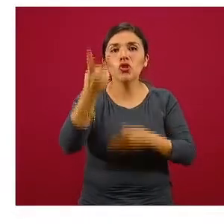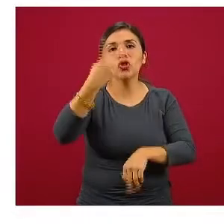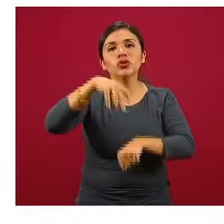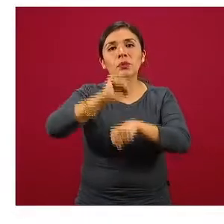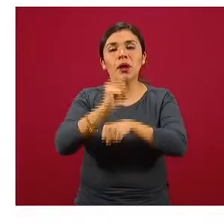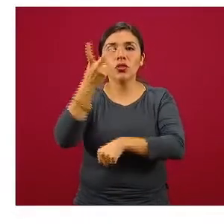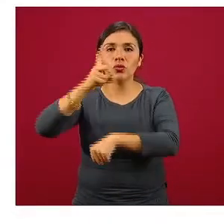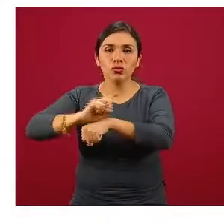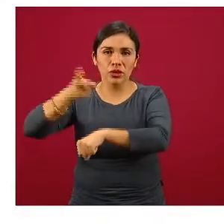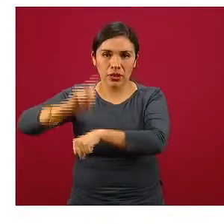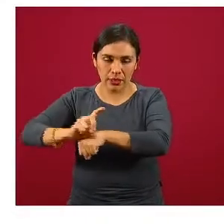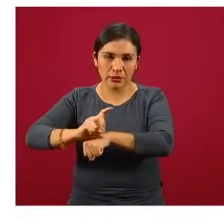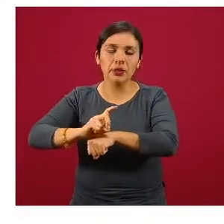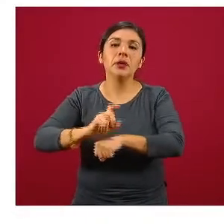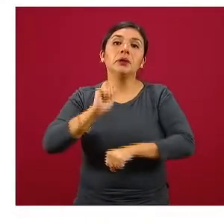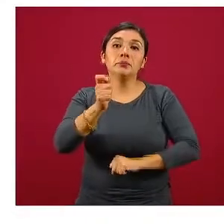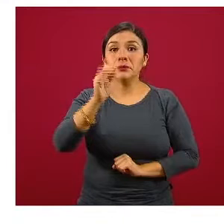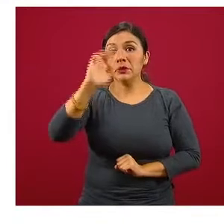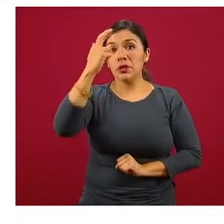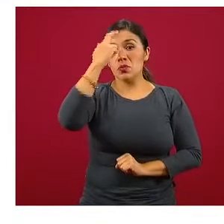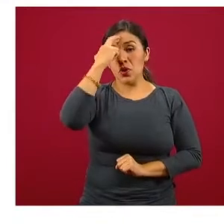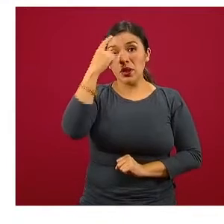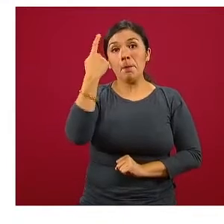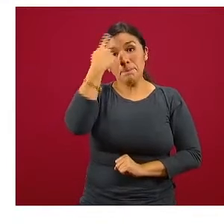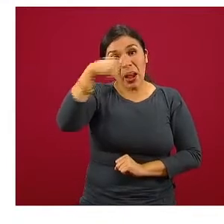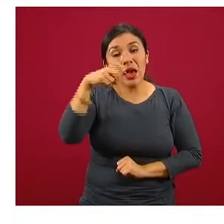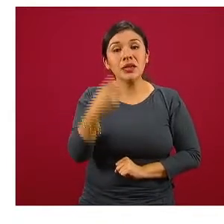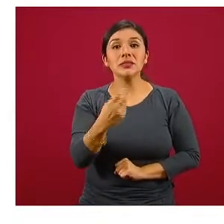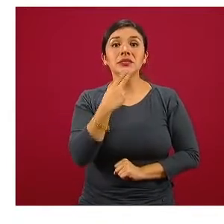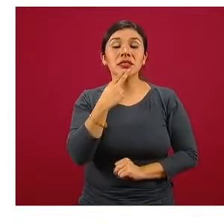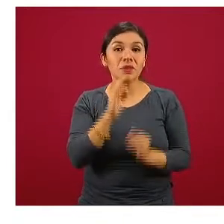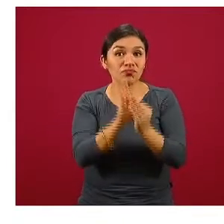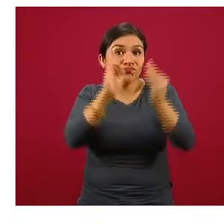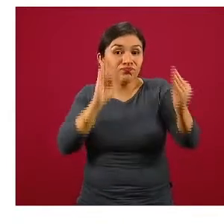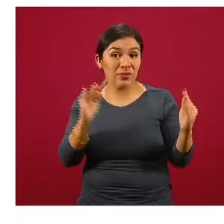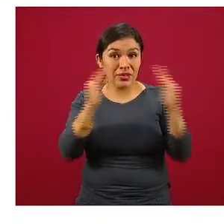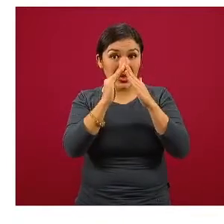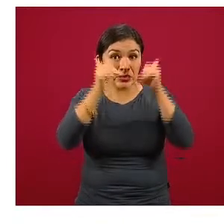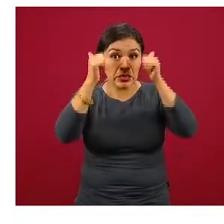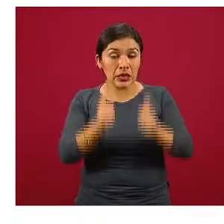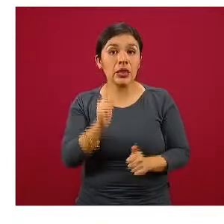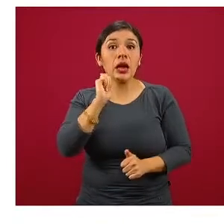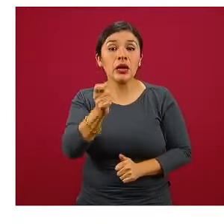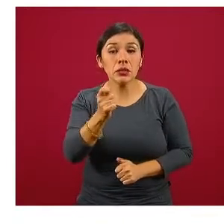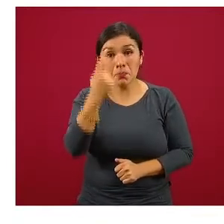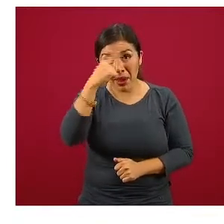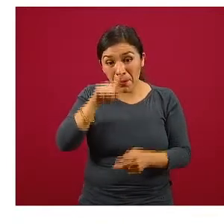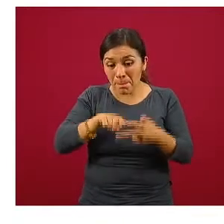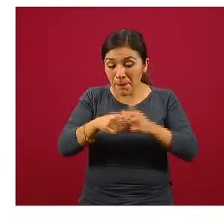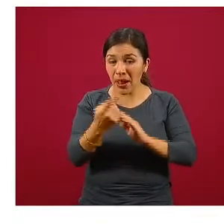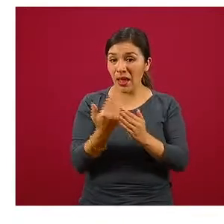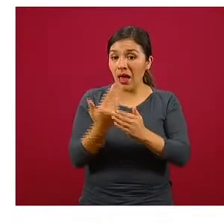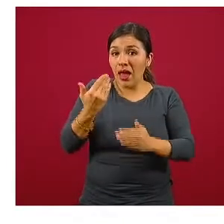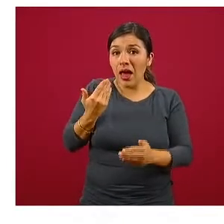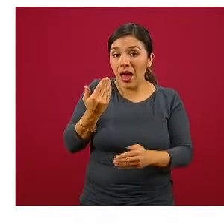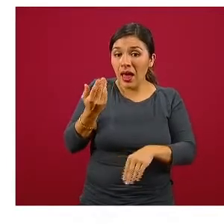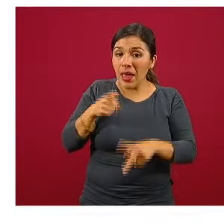esta jornada, recordando que los objetivos principales de la Jornada Nacional de Sana Distancia, cuando se implementó el